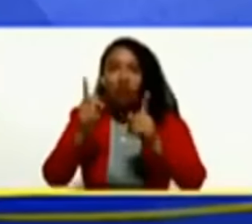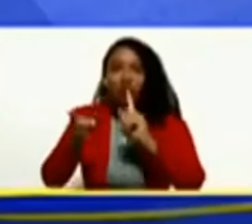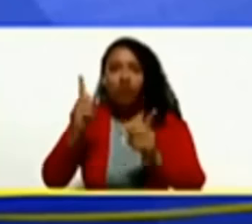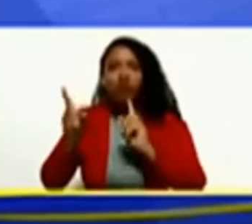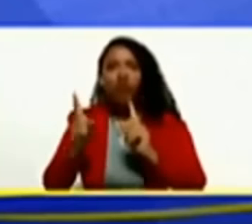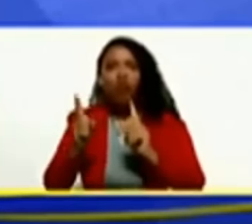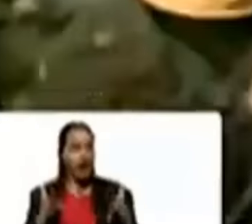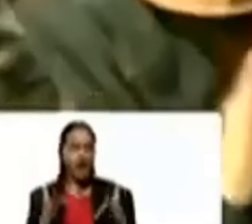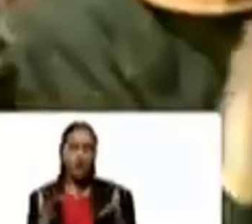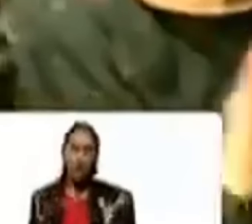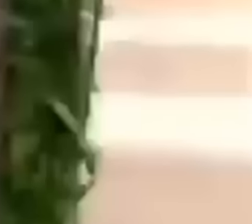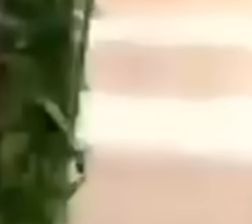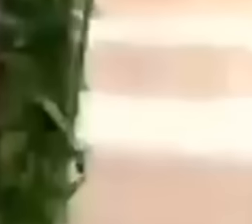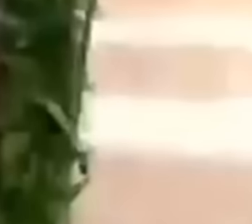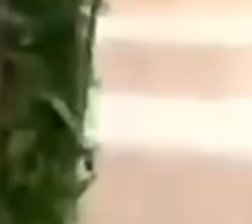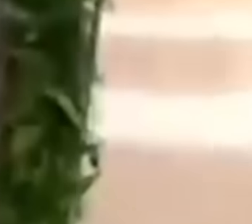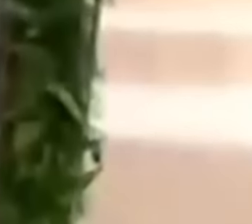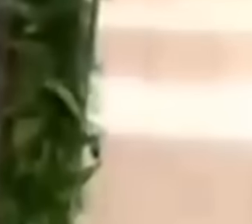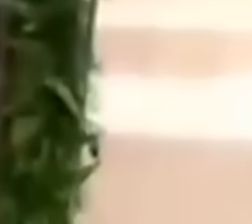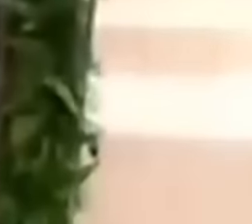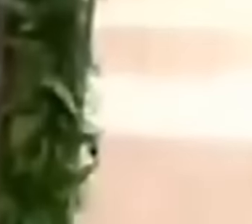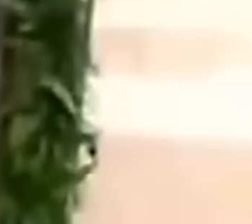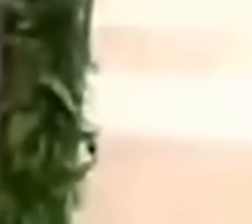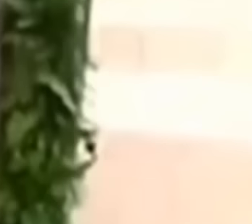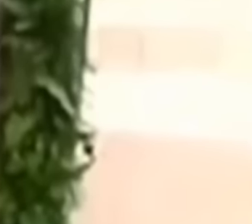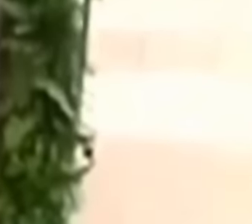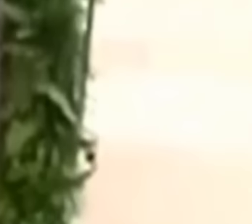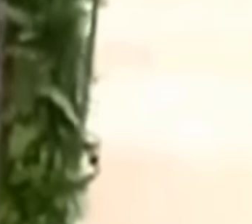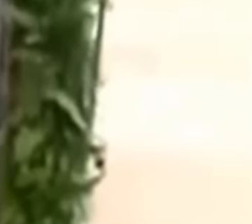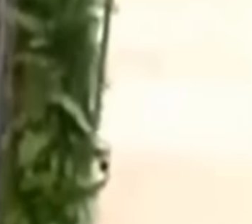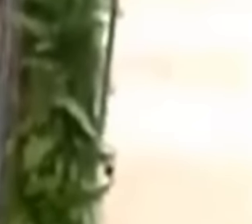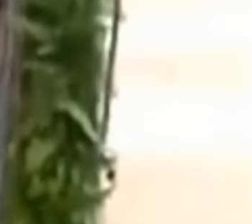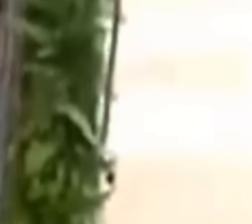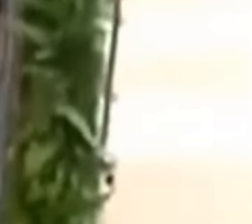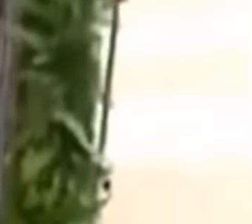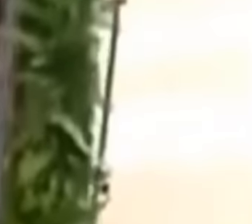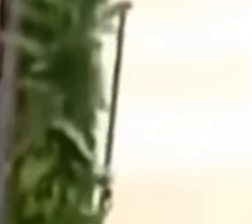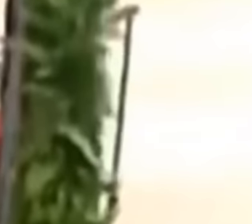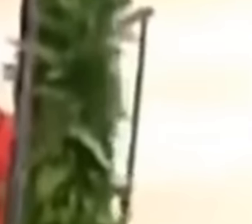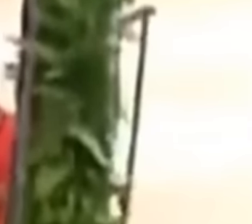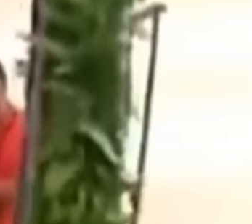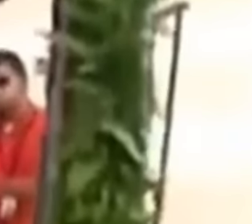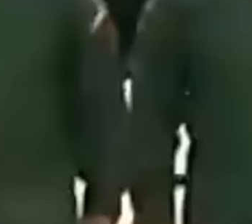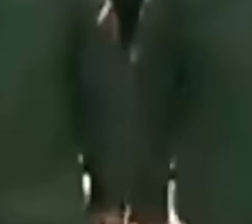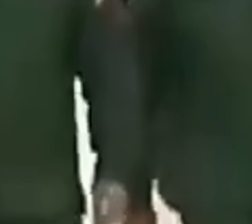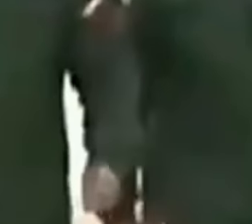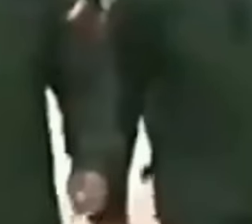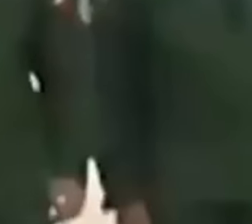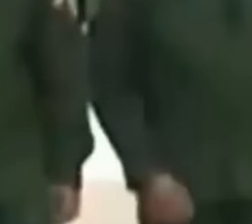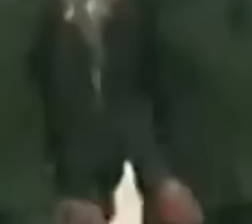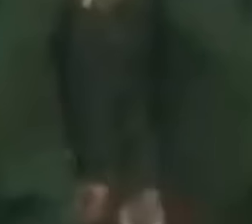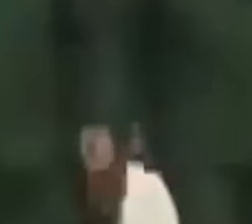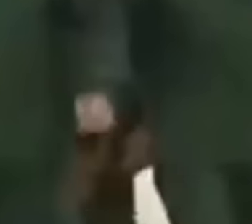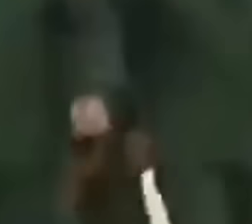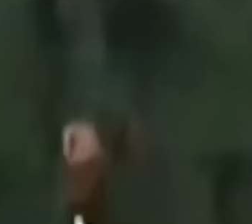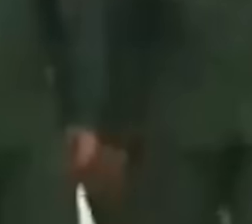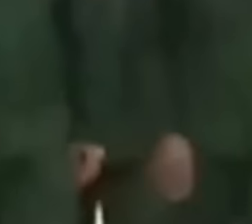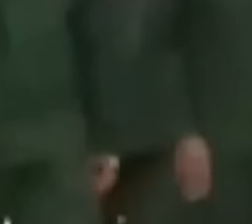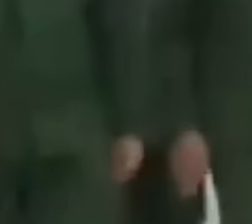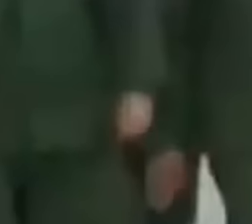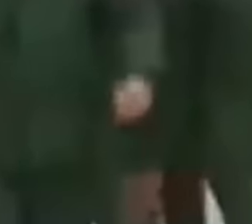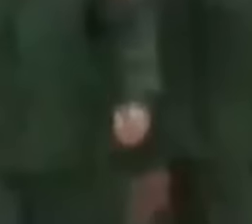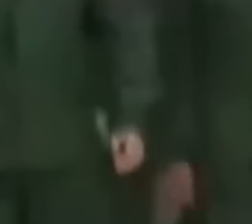los componentes Ejercicio, Guardia Nacional, Aviación y Armada, además de la milicia, la Junta Ministerial, el Inspector General de